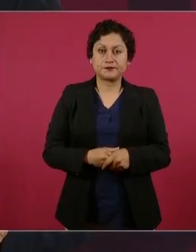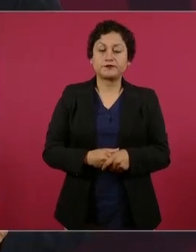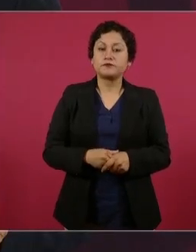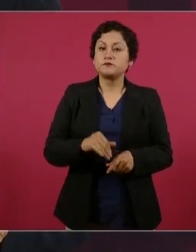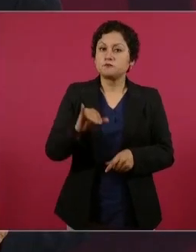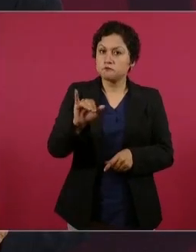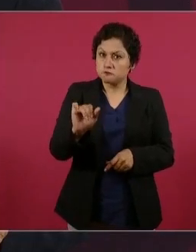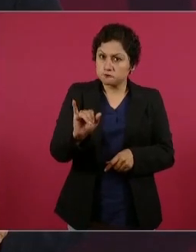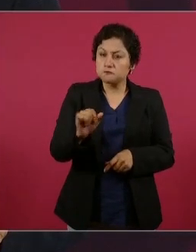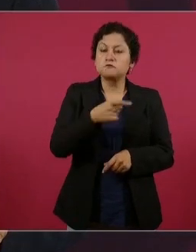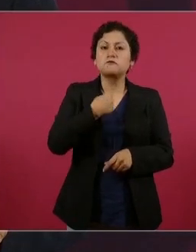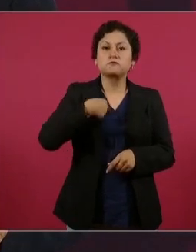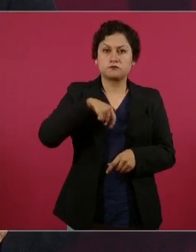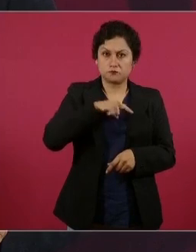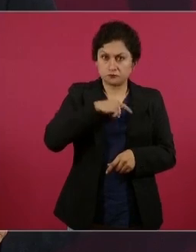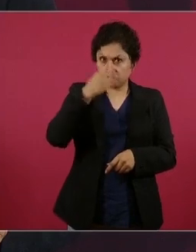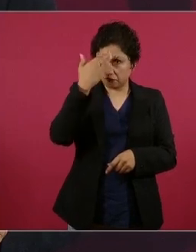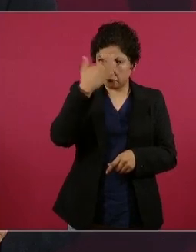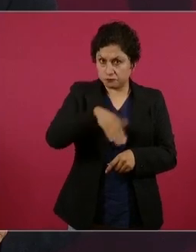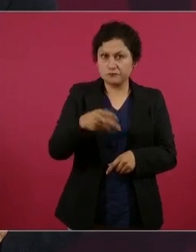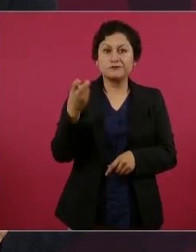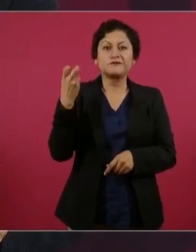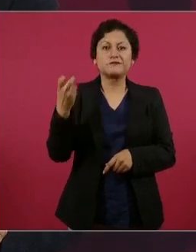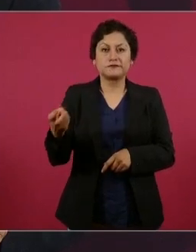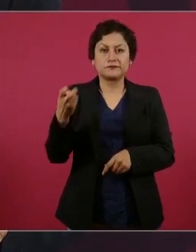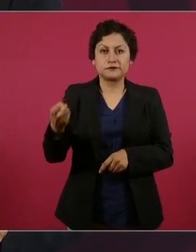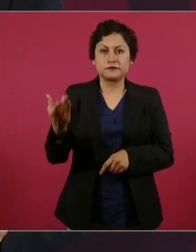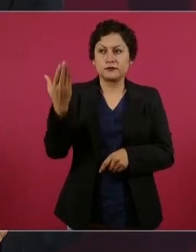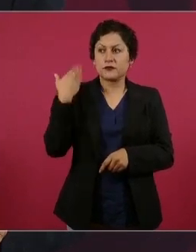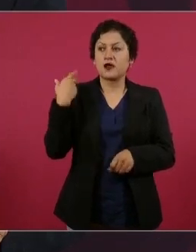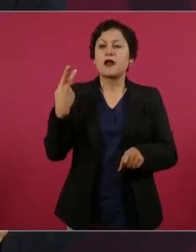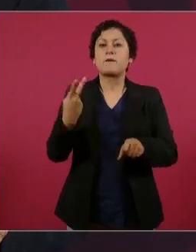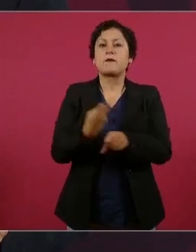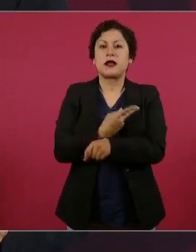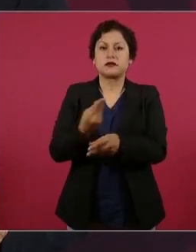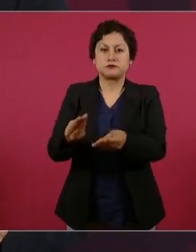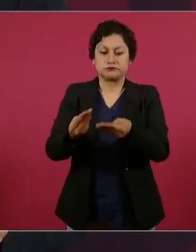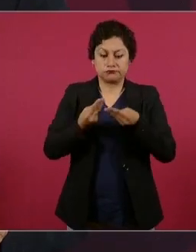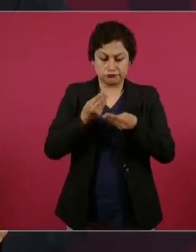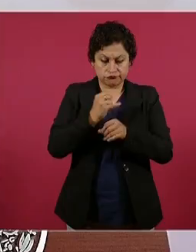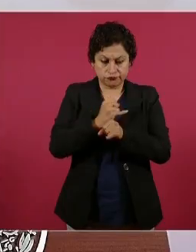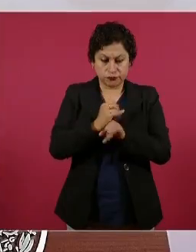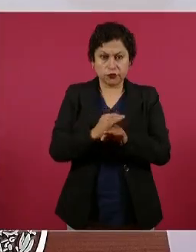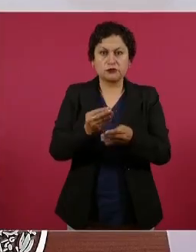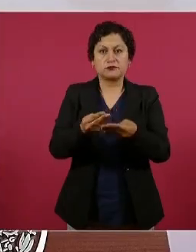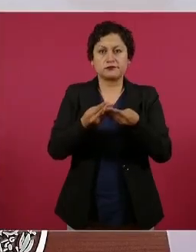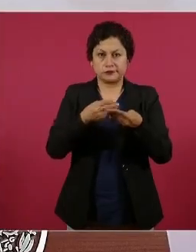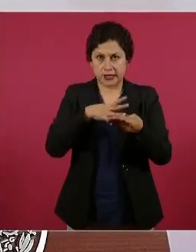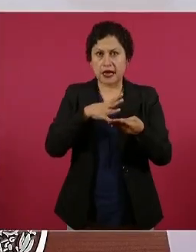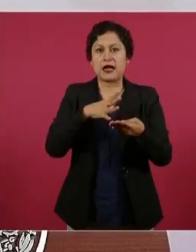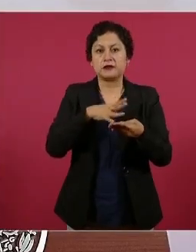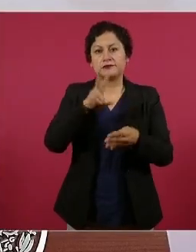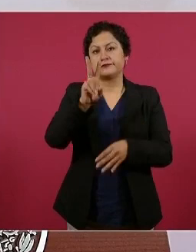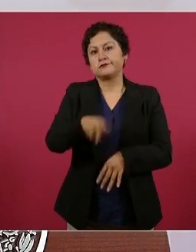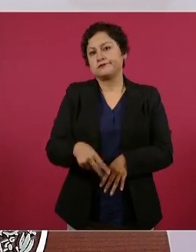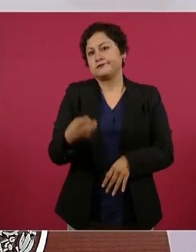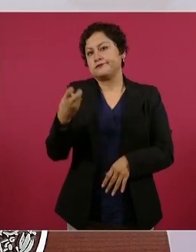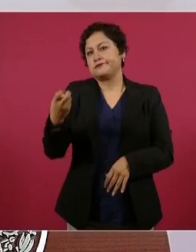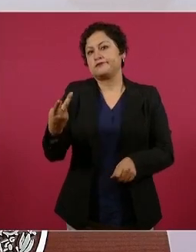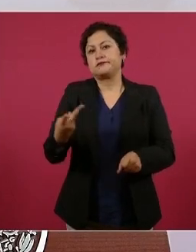informados desde que se dieron los hechos, muy lamentables. No debió actuar